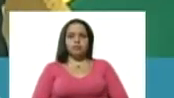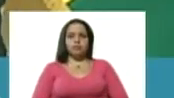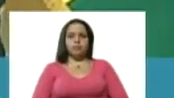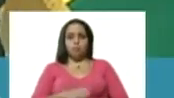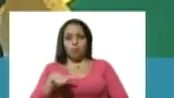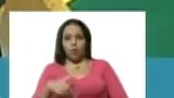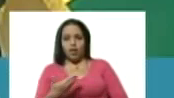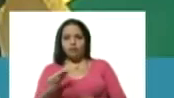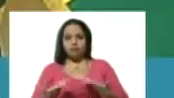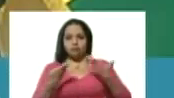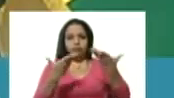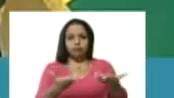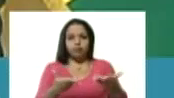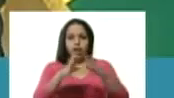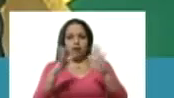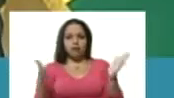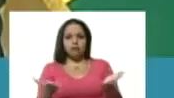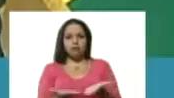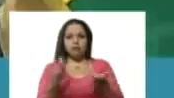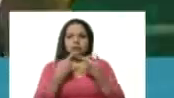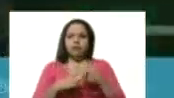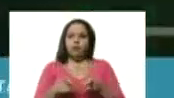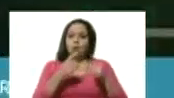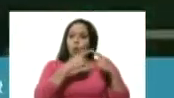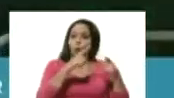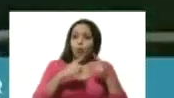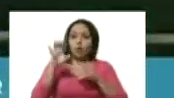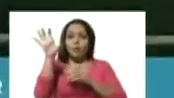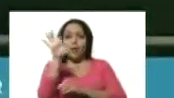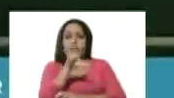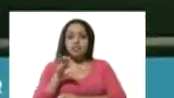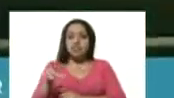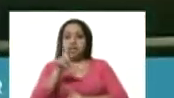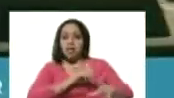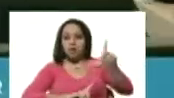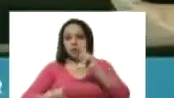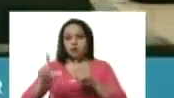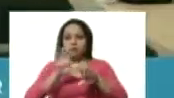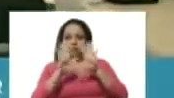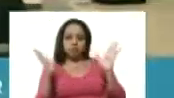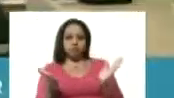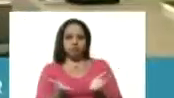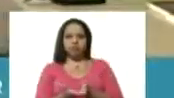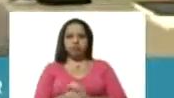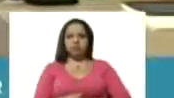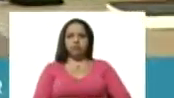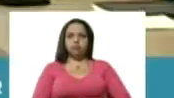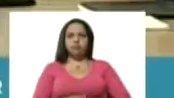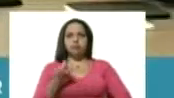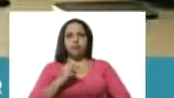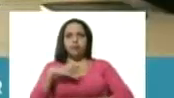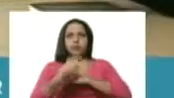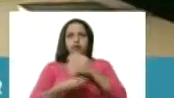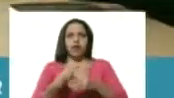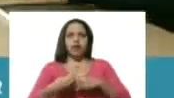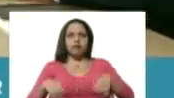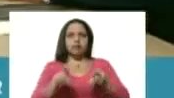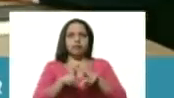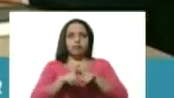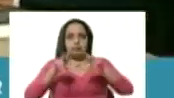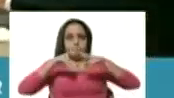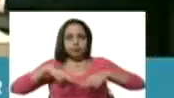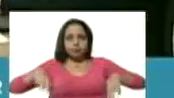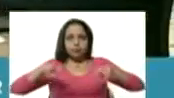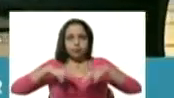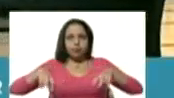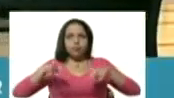poderla poner a disposición del mundo. Pero otros países, otros laboratorios en el mundo están también en estudios y en procesos de